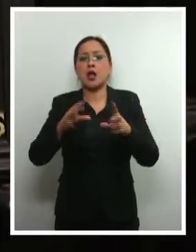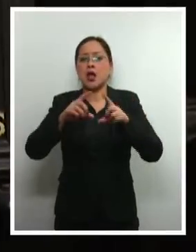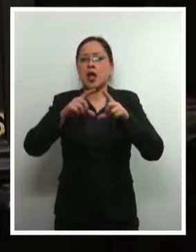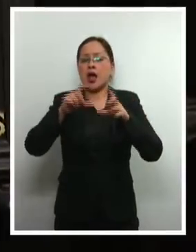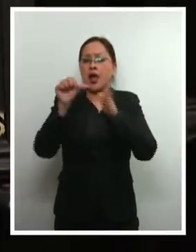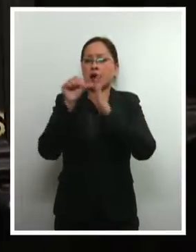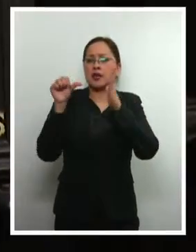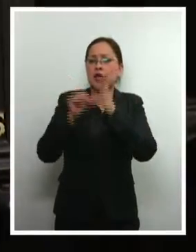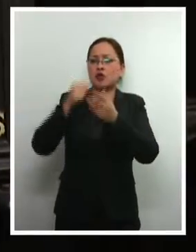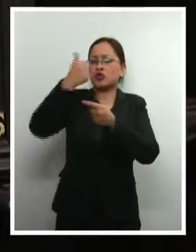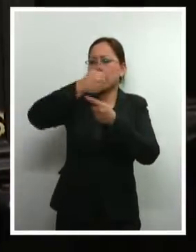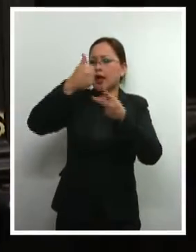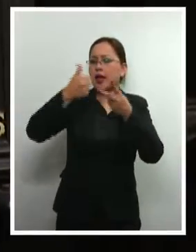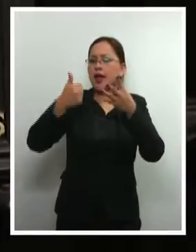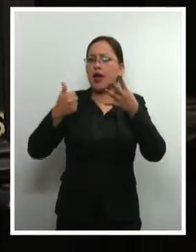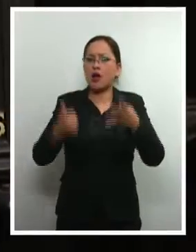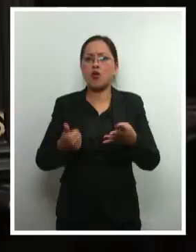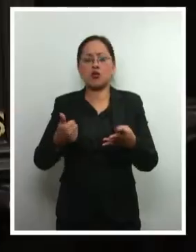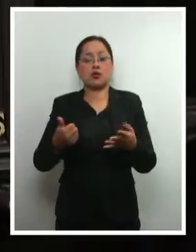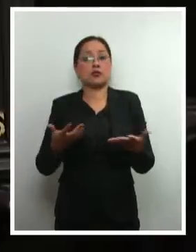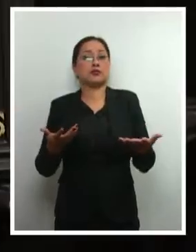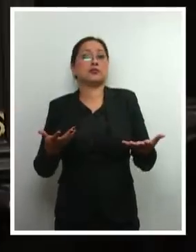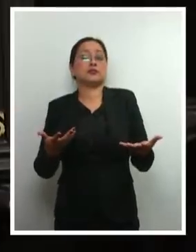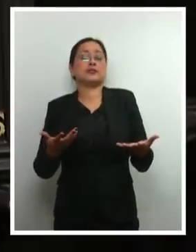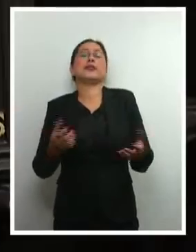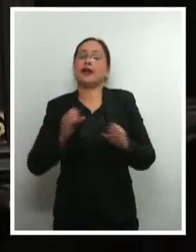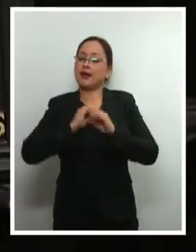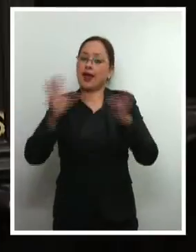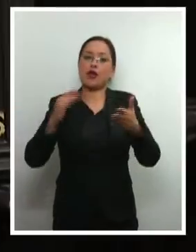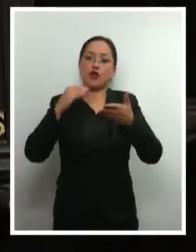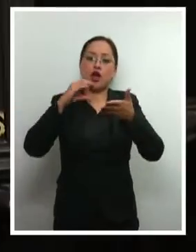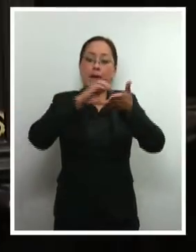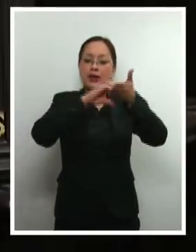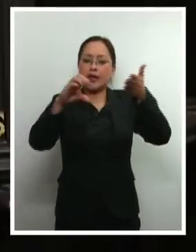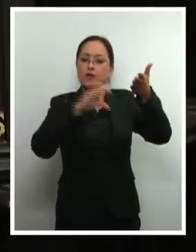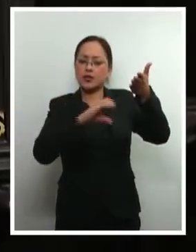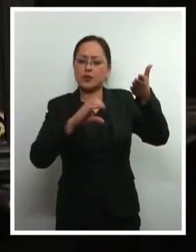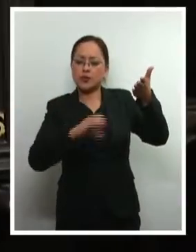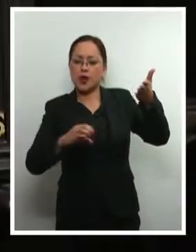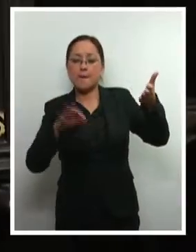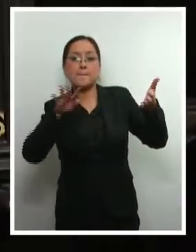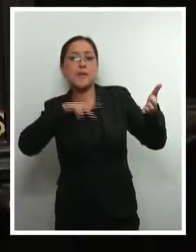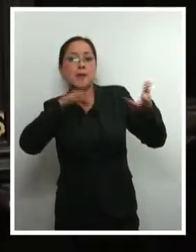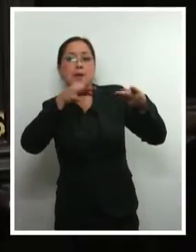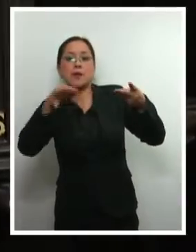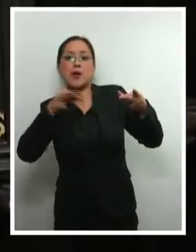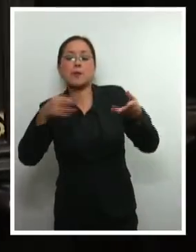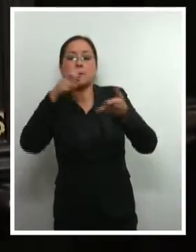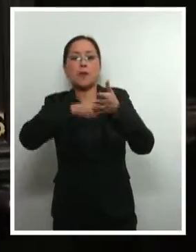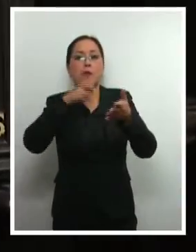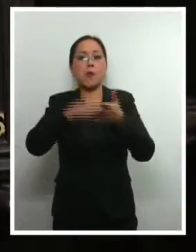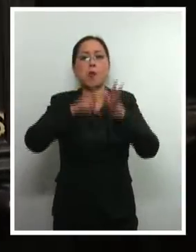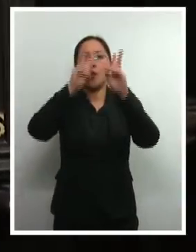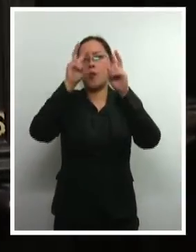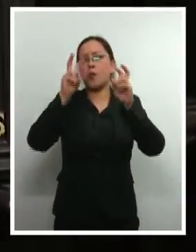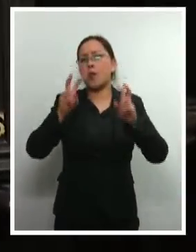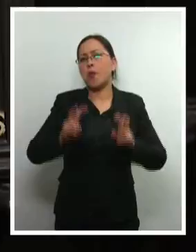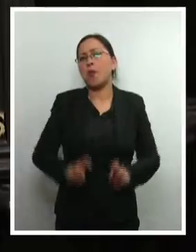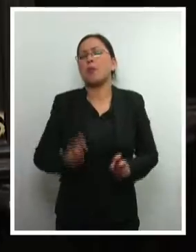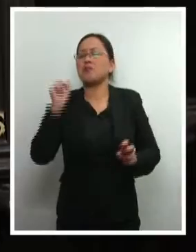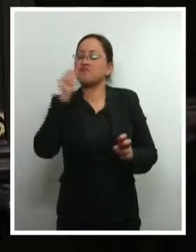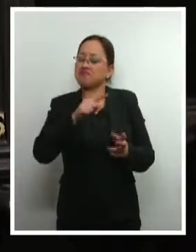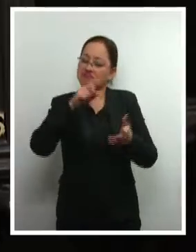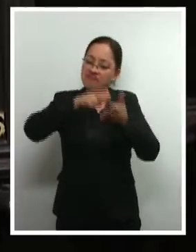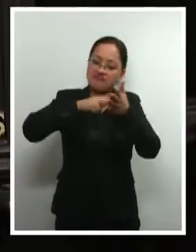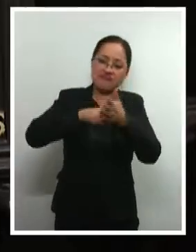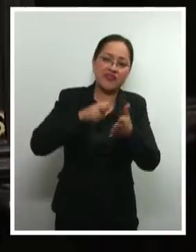los artículos, a todos los apartados, a todos los temas, y entonces vamos